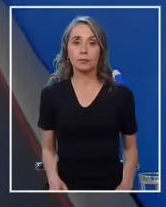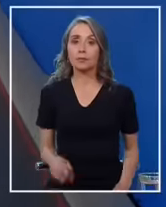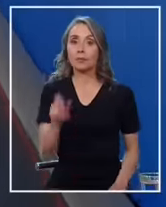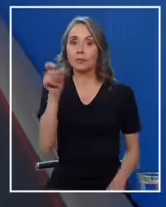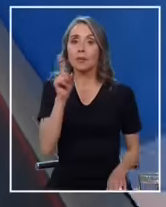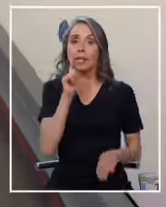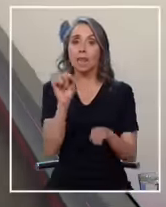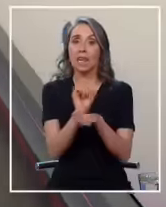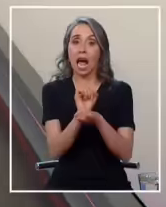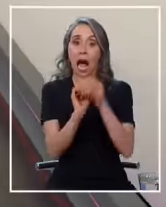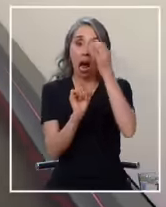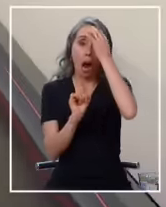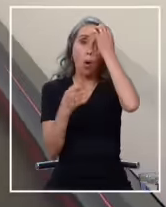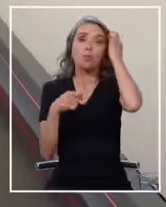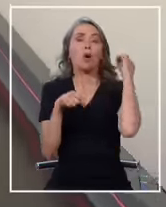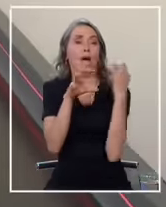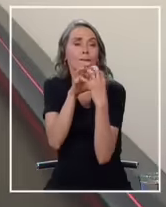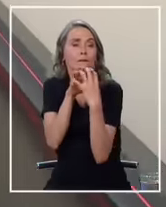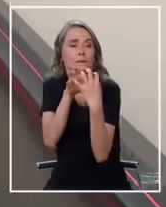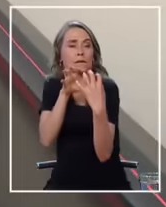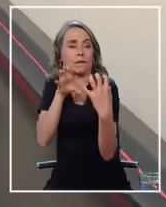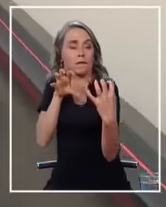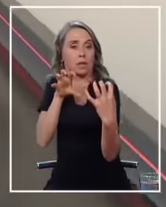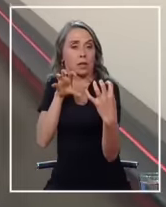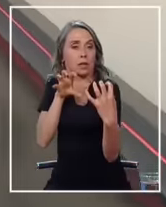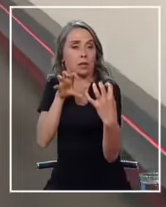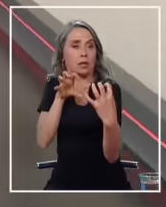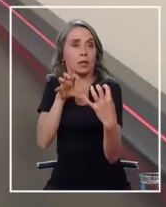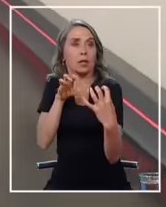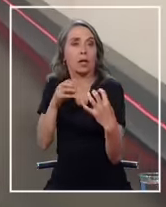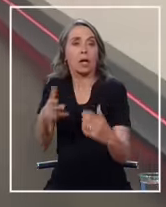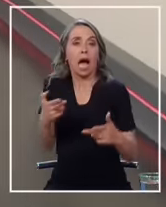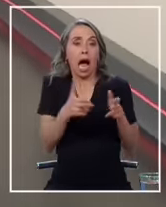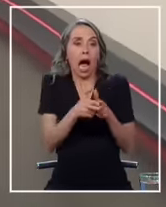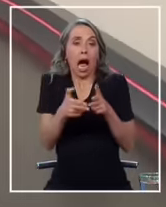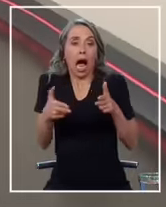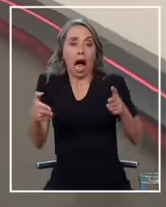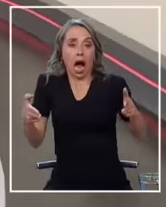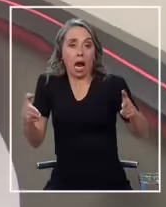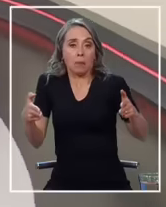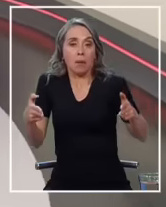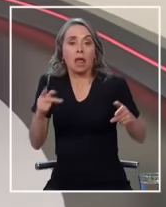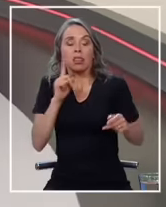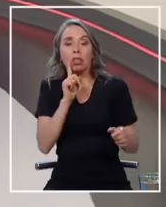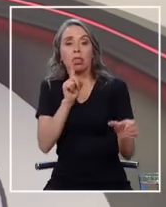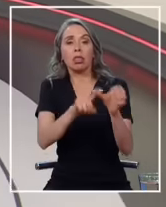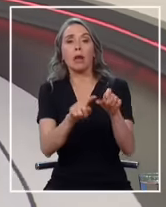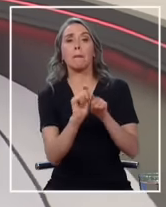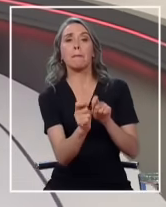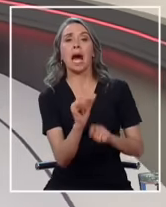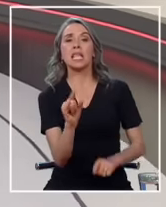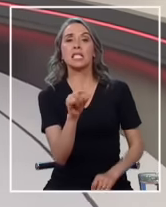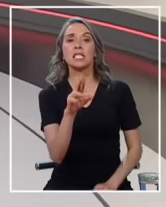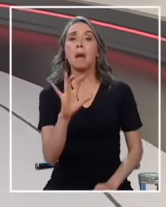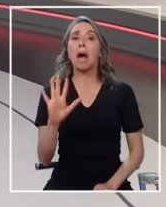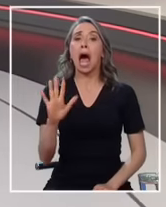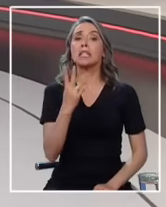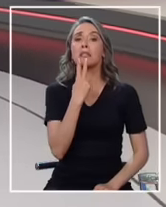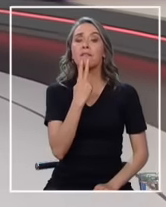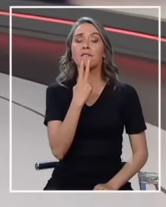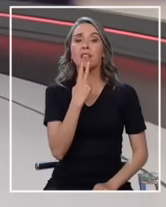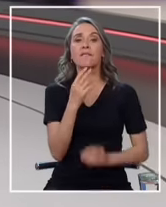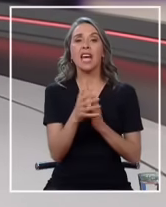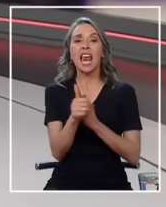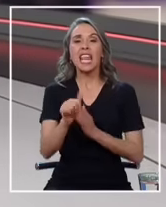Tenía autos de alta gama, un importante poder de fuego y hasta ISAPRE. Así era la vida del líder